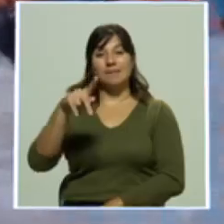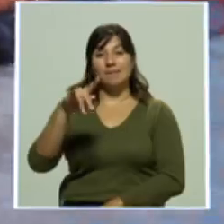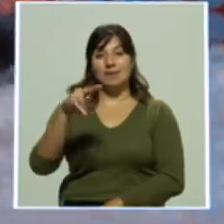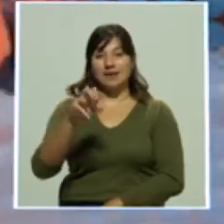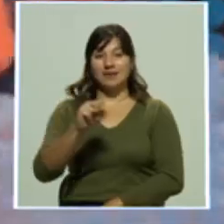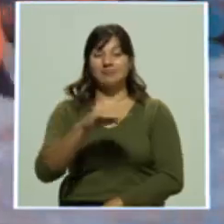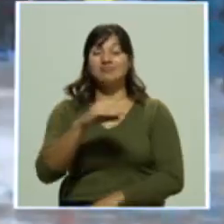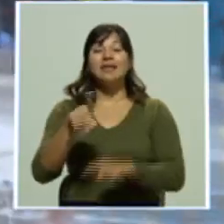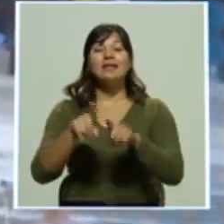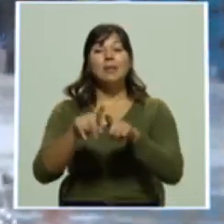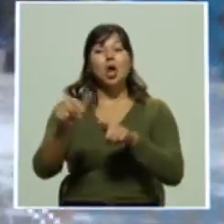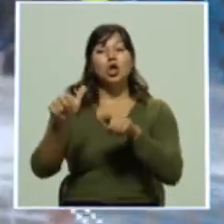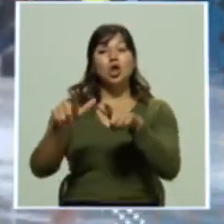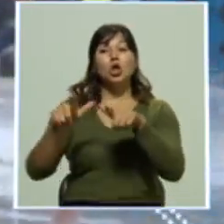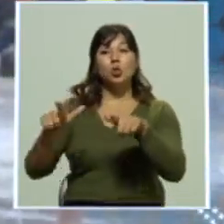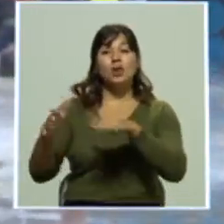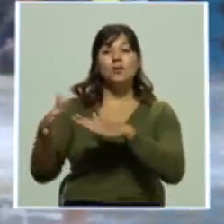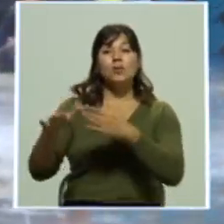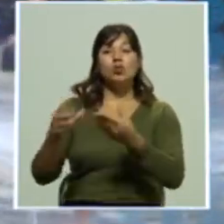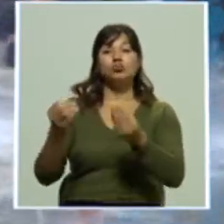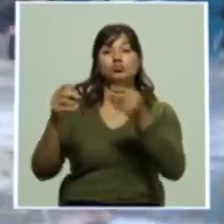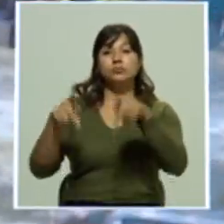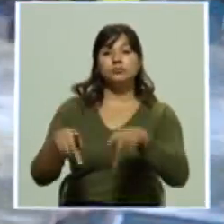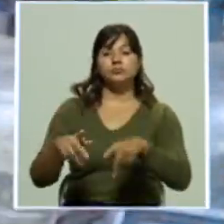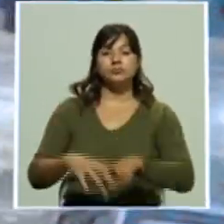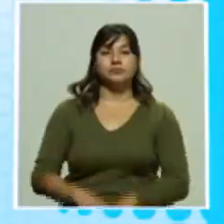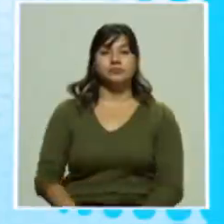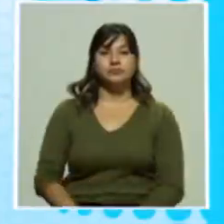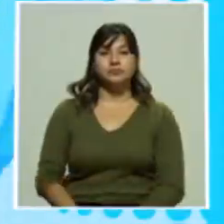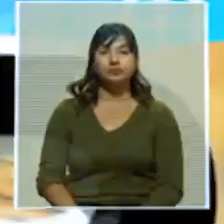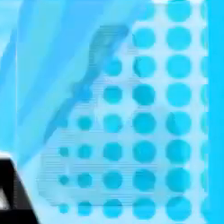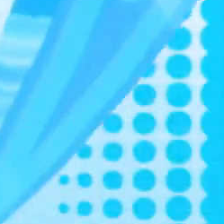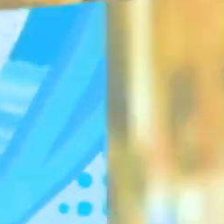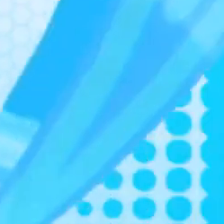causó muertes en otras partes del archipiélago.